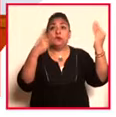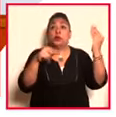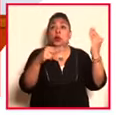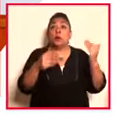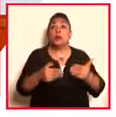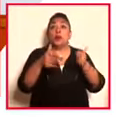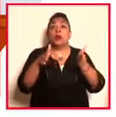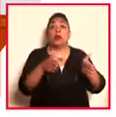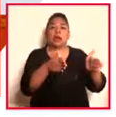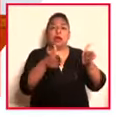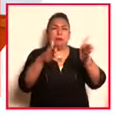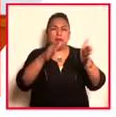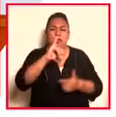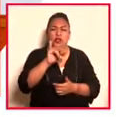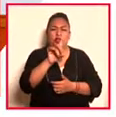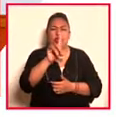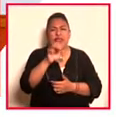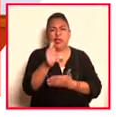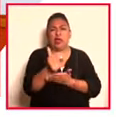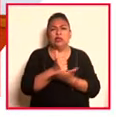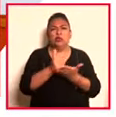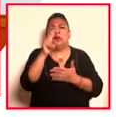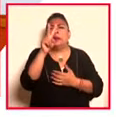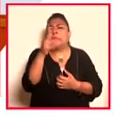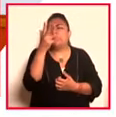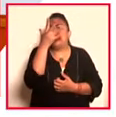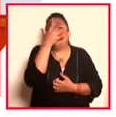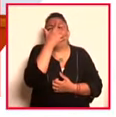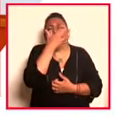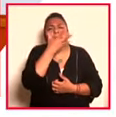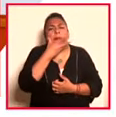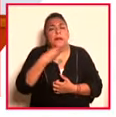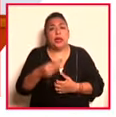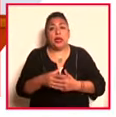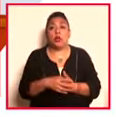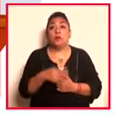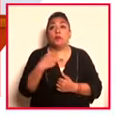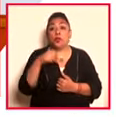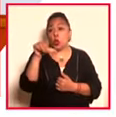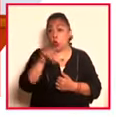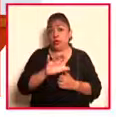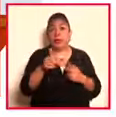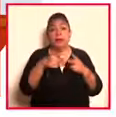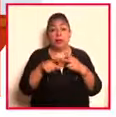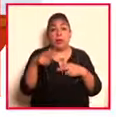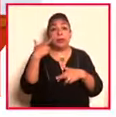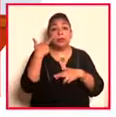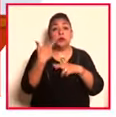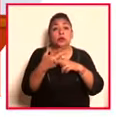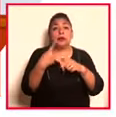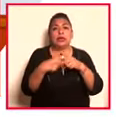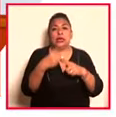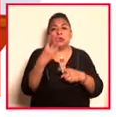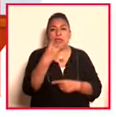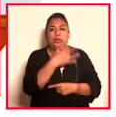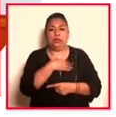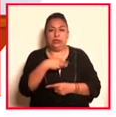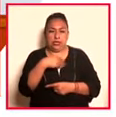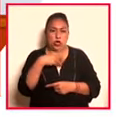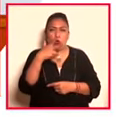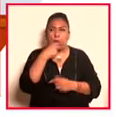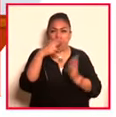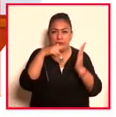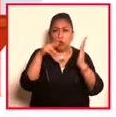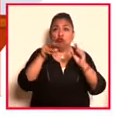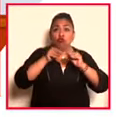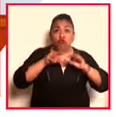de Jade Azul. Es un mural bellísimo. A partir de ahora, corresponderá a los tres hijos del pintor la difusión, organización y